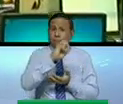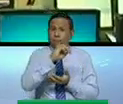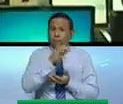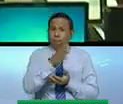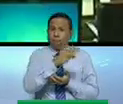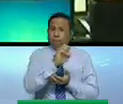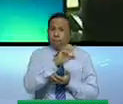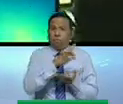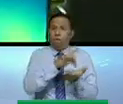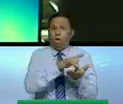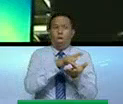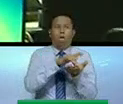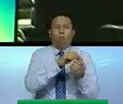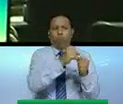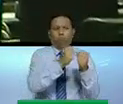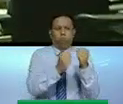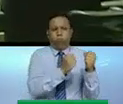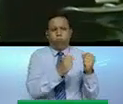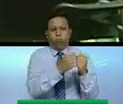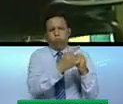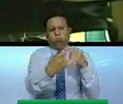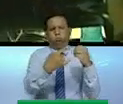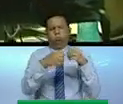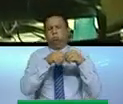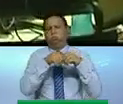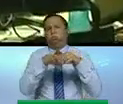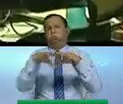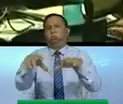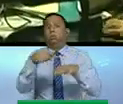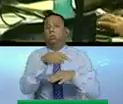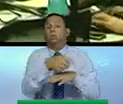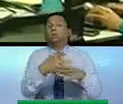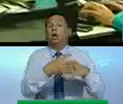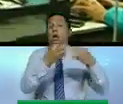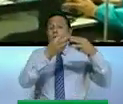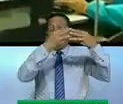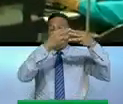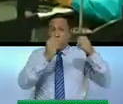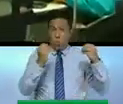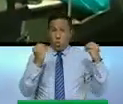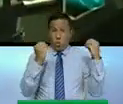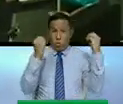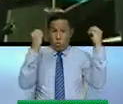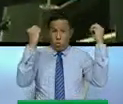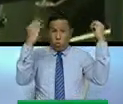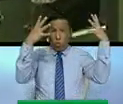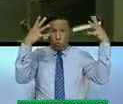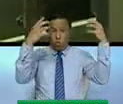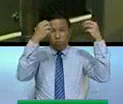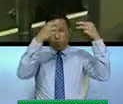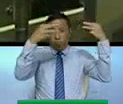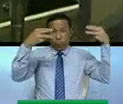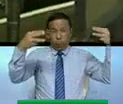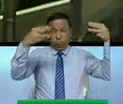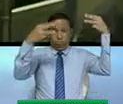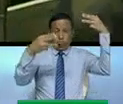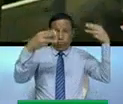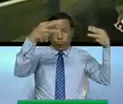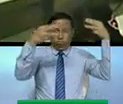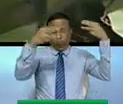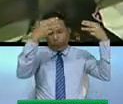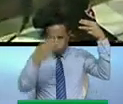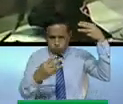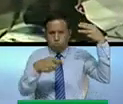este movimiento telúrico, pues hubo una caída del cableado eléctrico sobre una persona que lamentablemente falleció, un joven